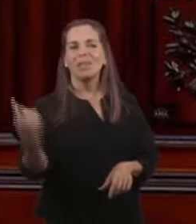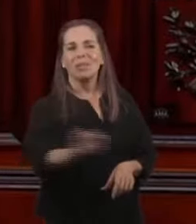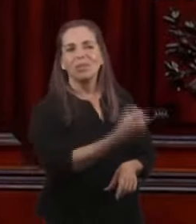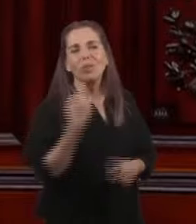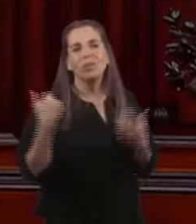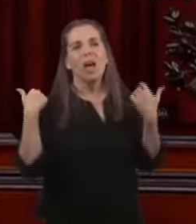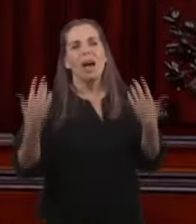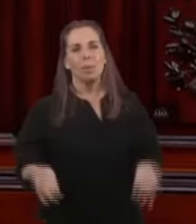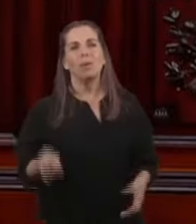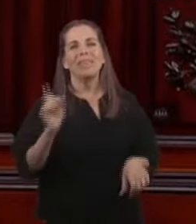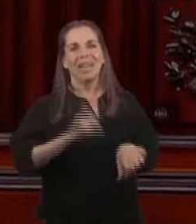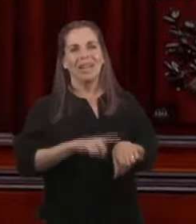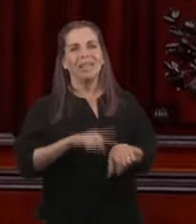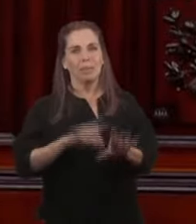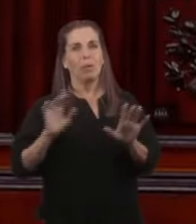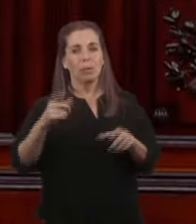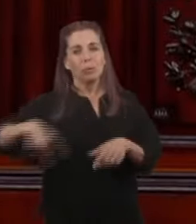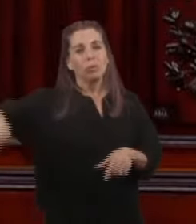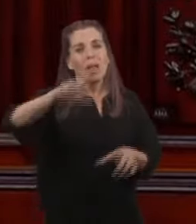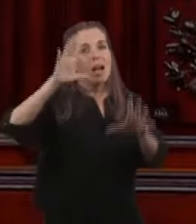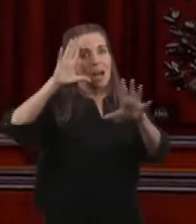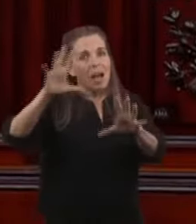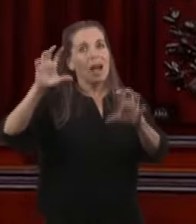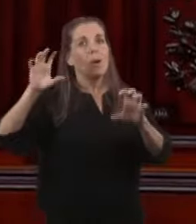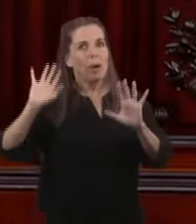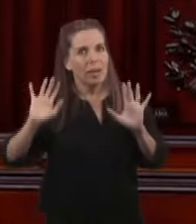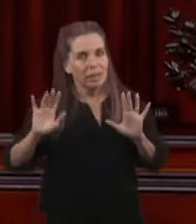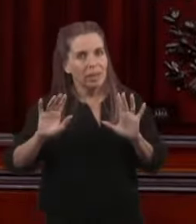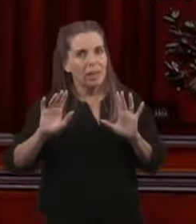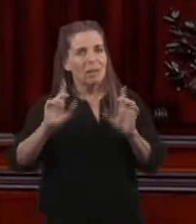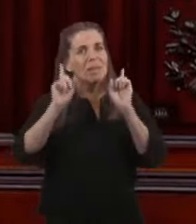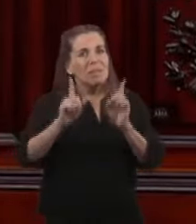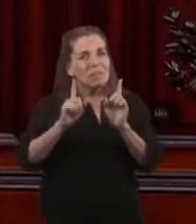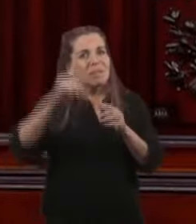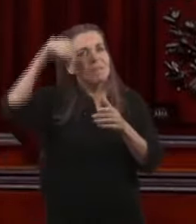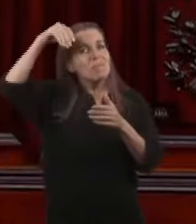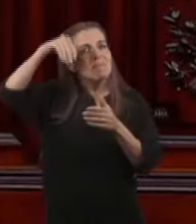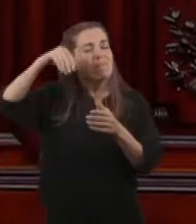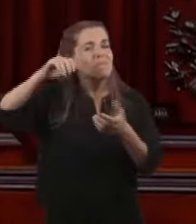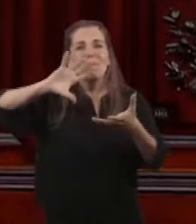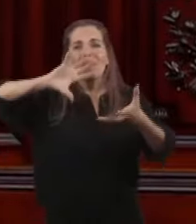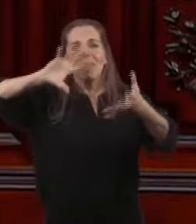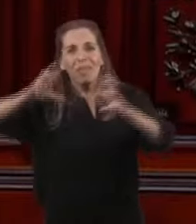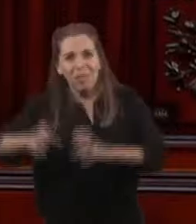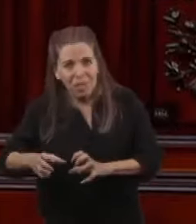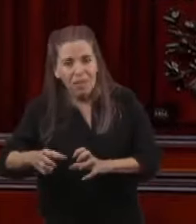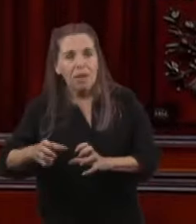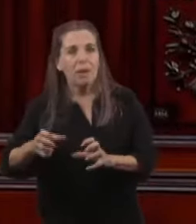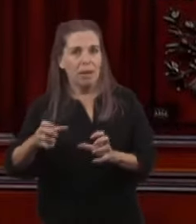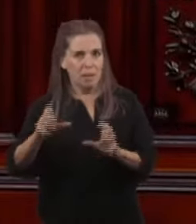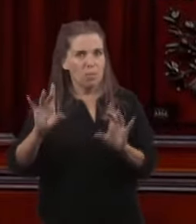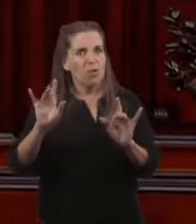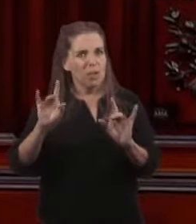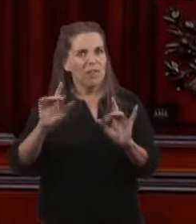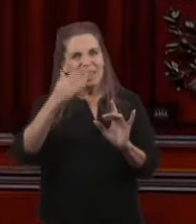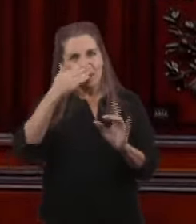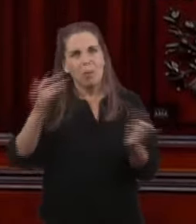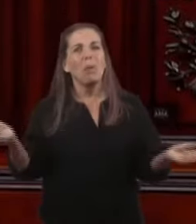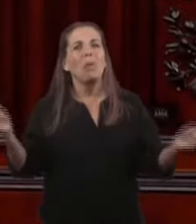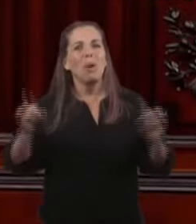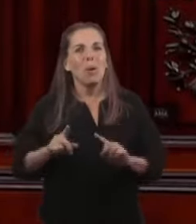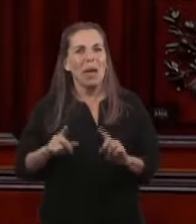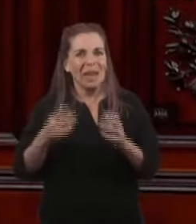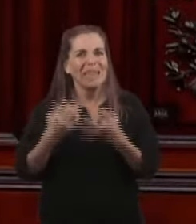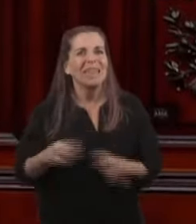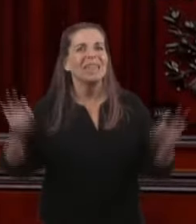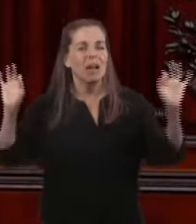momento porque recuerden Cuanto más nos sumergimos en el fondo del mar más que nadar para salir a flote Pero el único